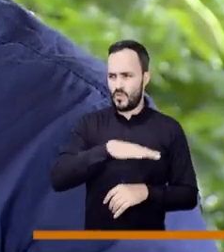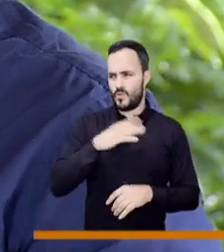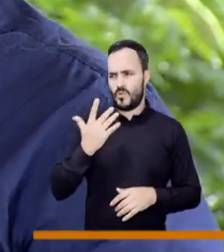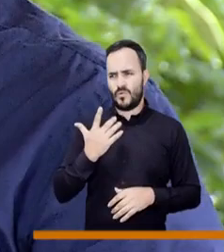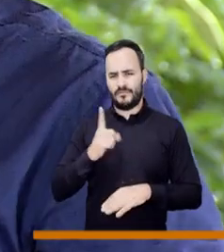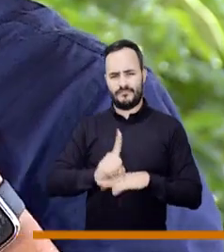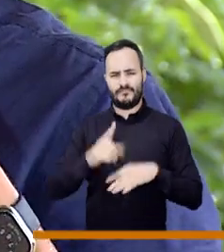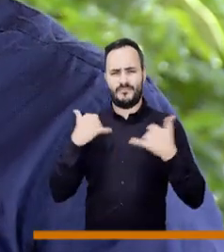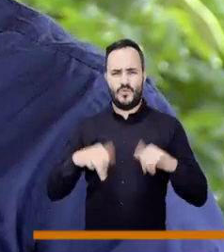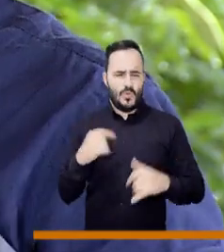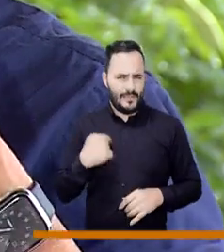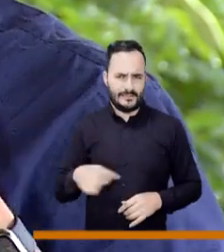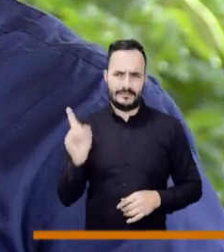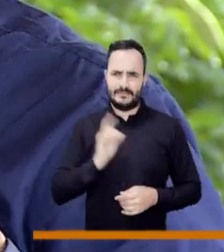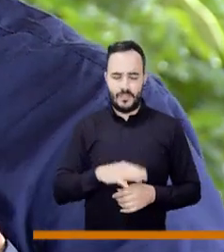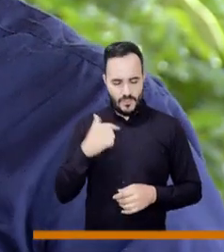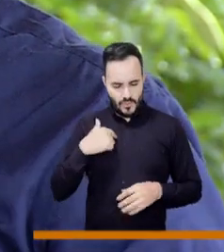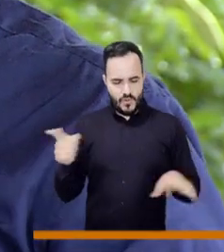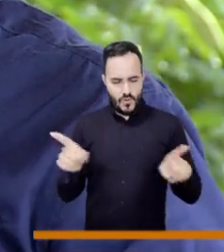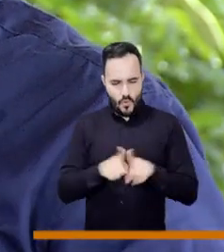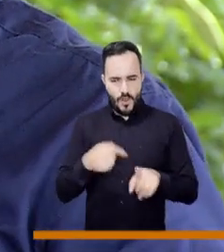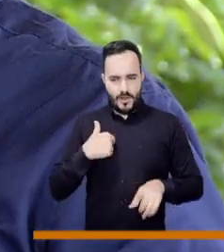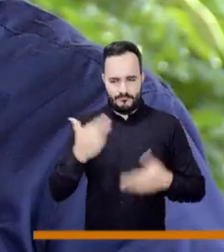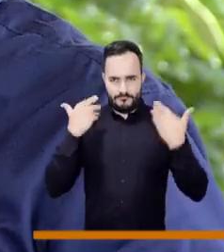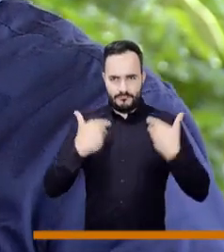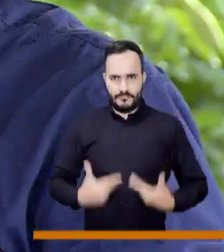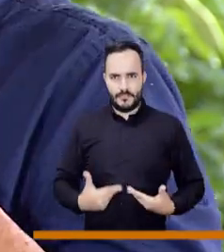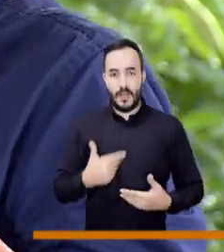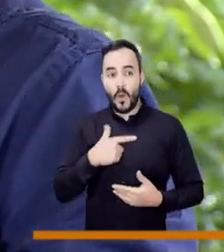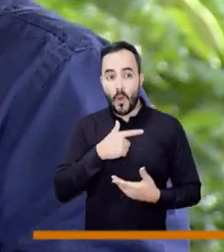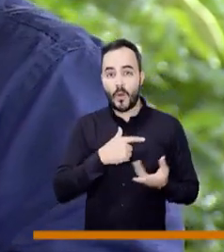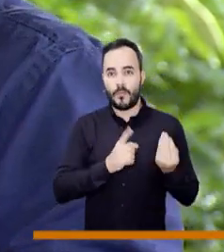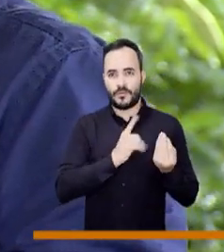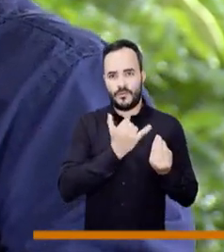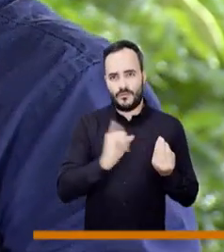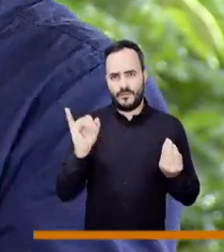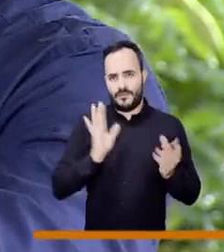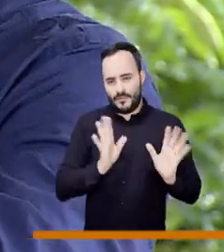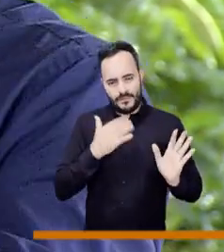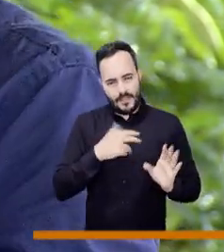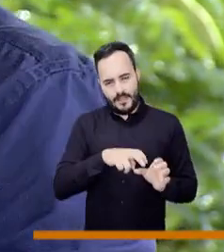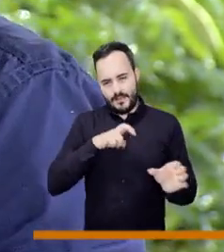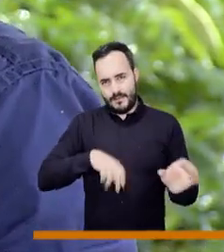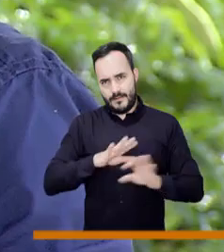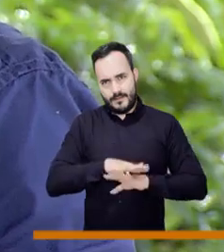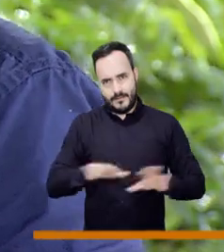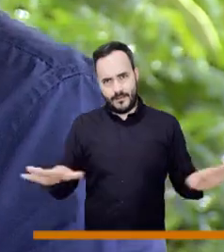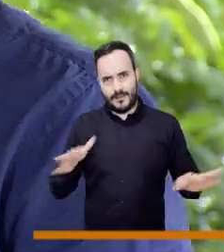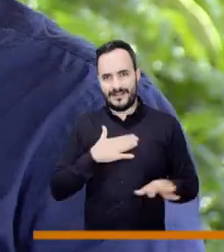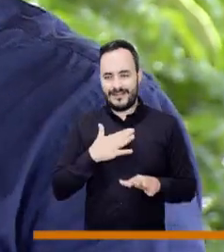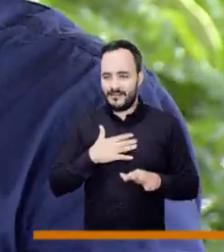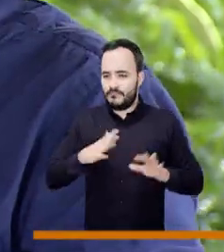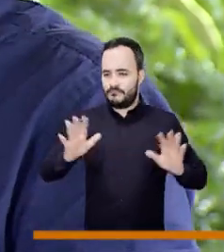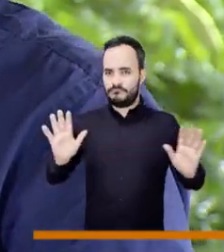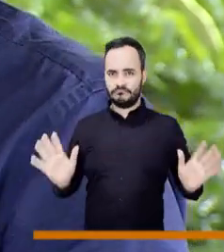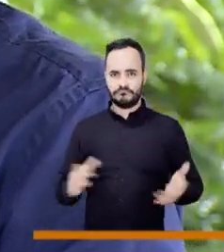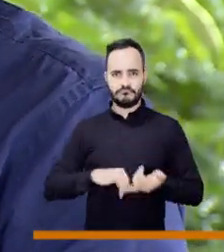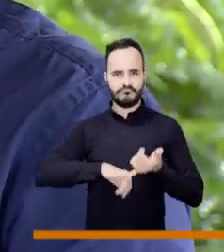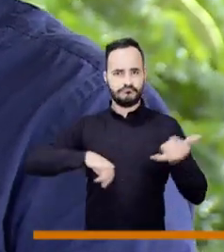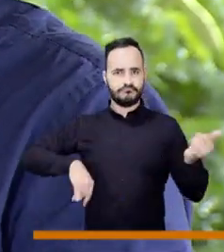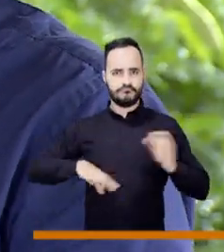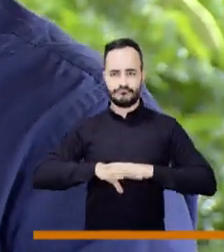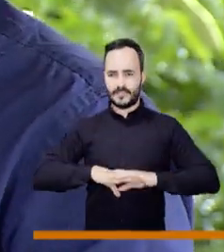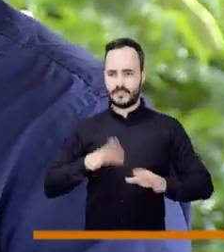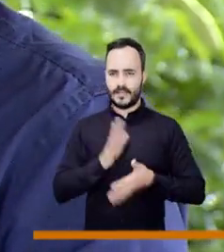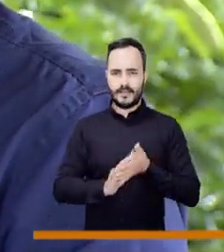ciudad. Necesita un alcalde como yo, independiente, no en partido, porque ya no soy de ese movimiento, libre para